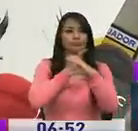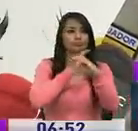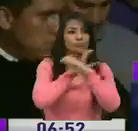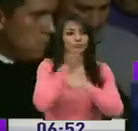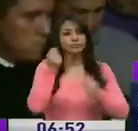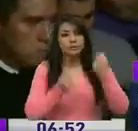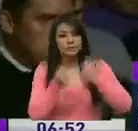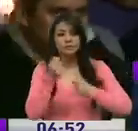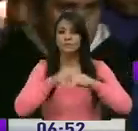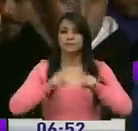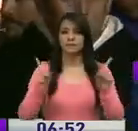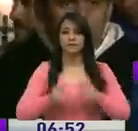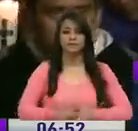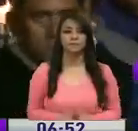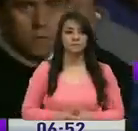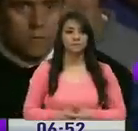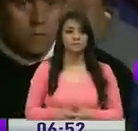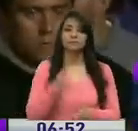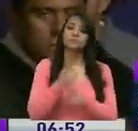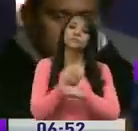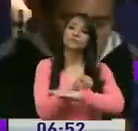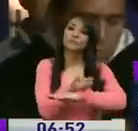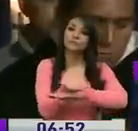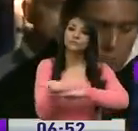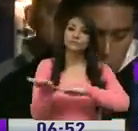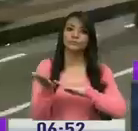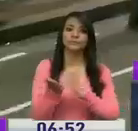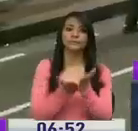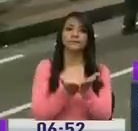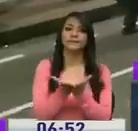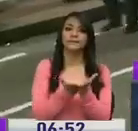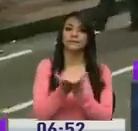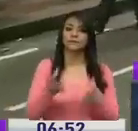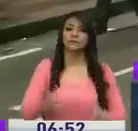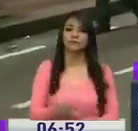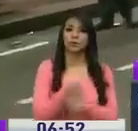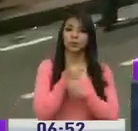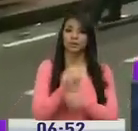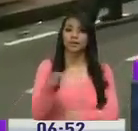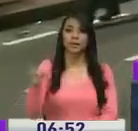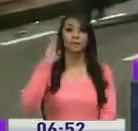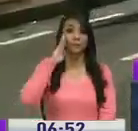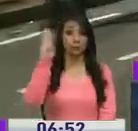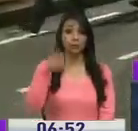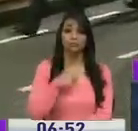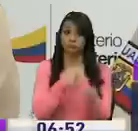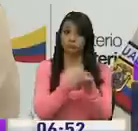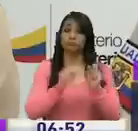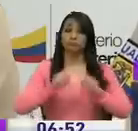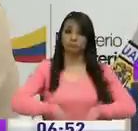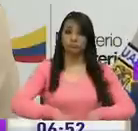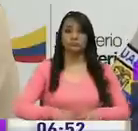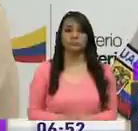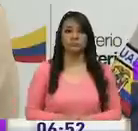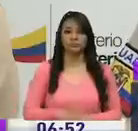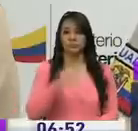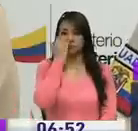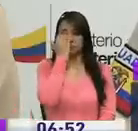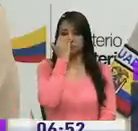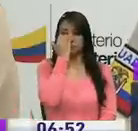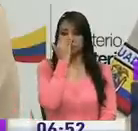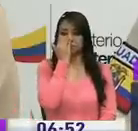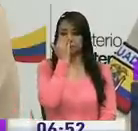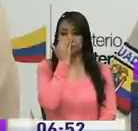vehículos en este marco recomiendan acogerse a los servicios de seguridad que ofrece la Policía Nacional de la activación del botón de